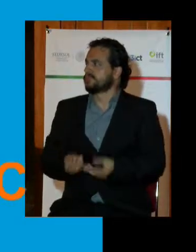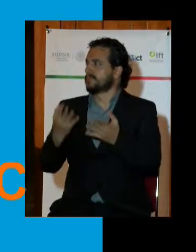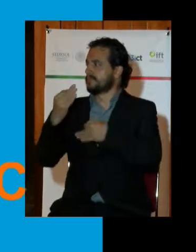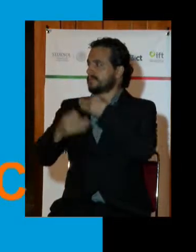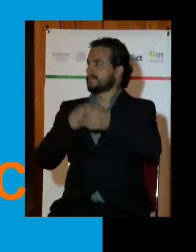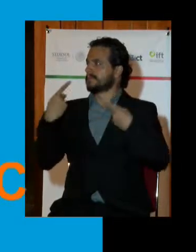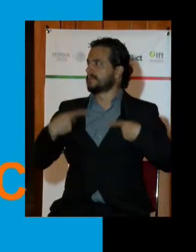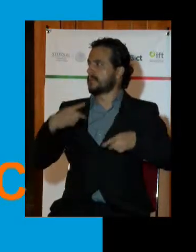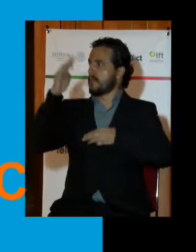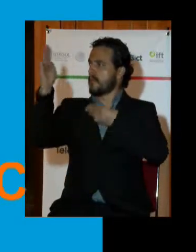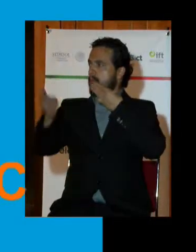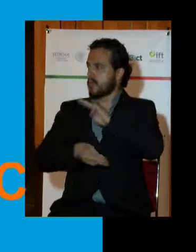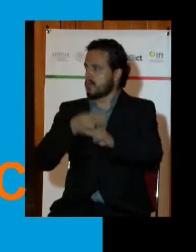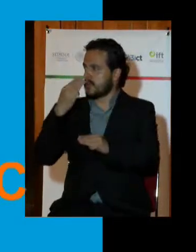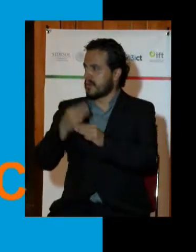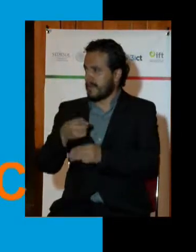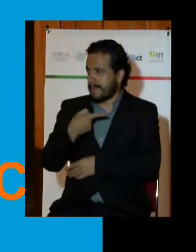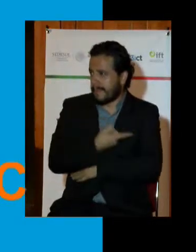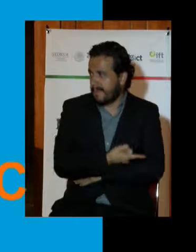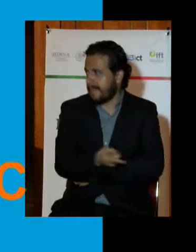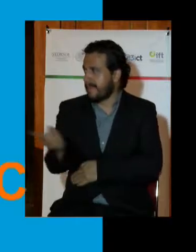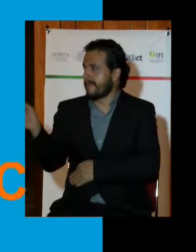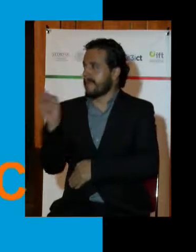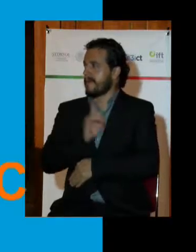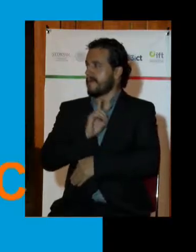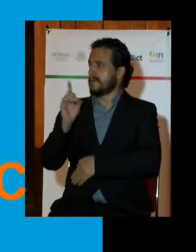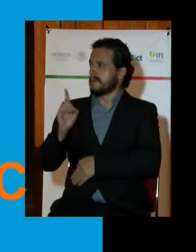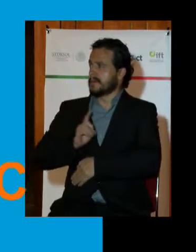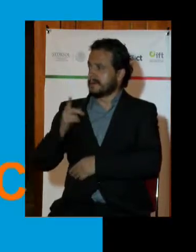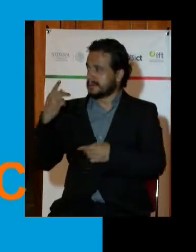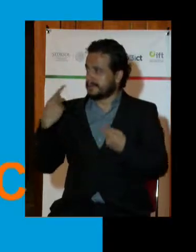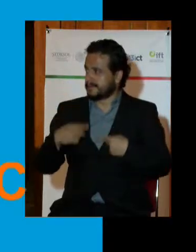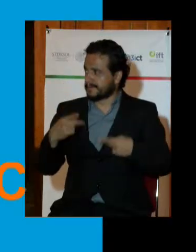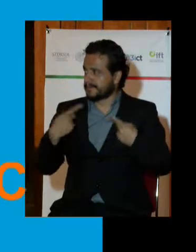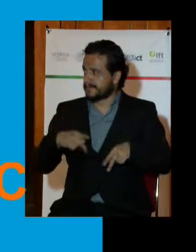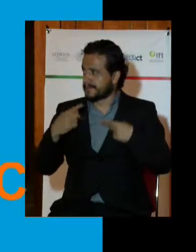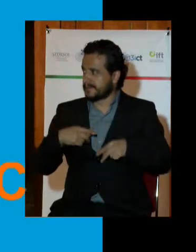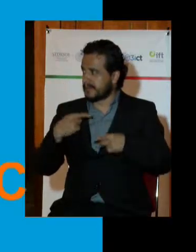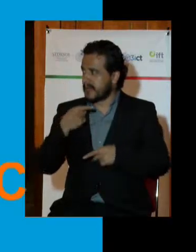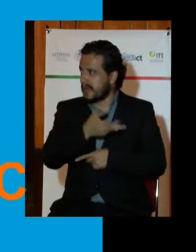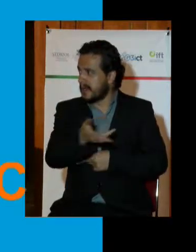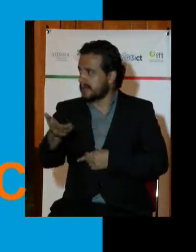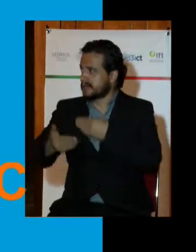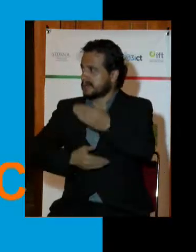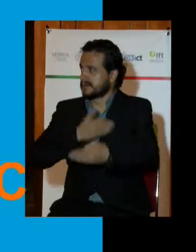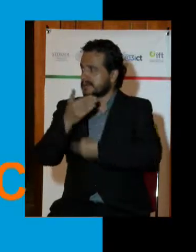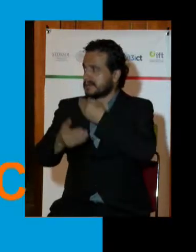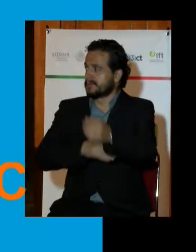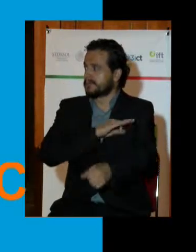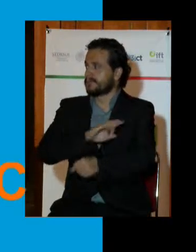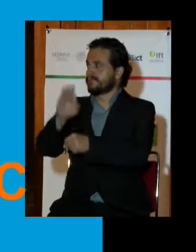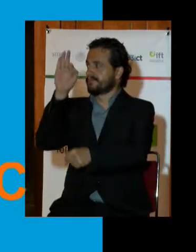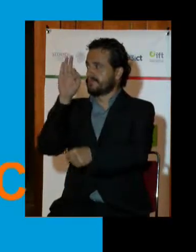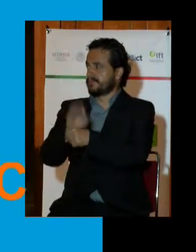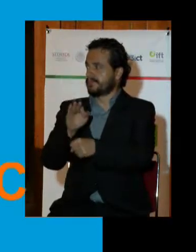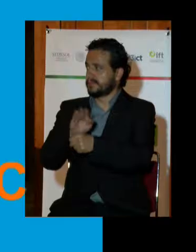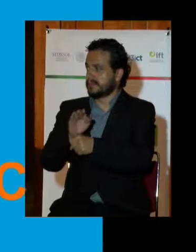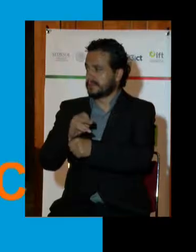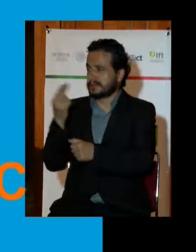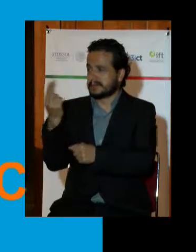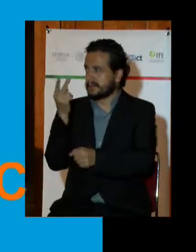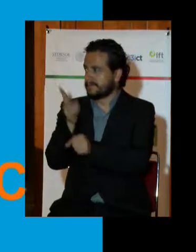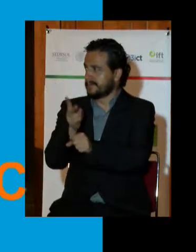cada persona en el mundo. Nosotros tenemos que comprometernos con las personas a las que servimos. Nosotros, si no entendemos